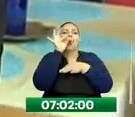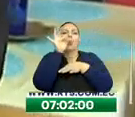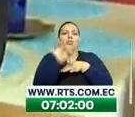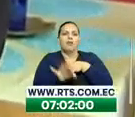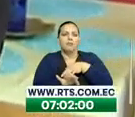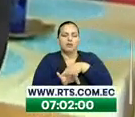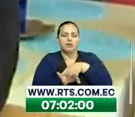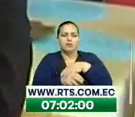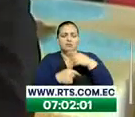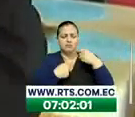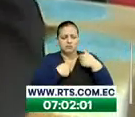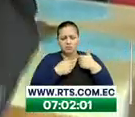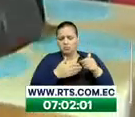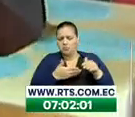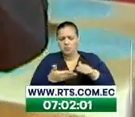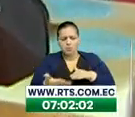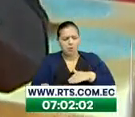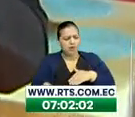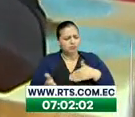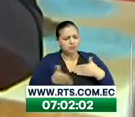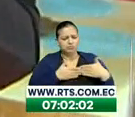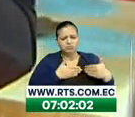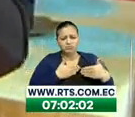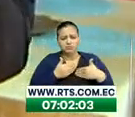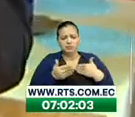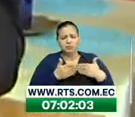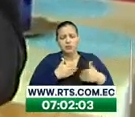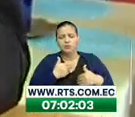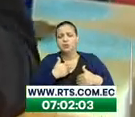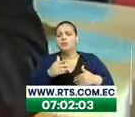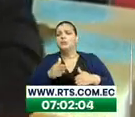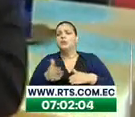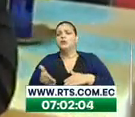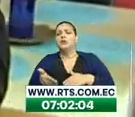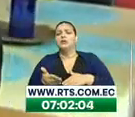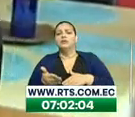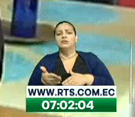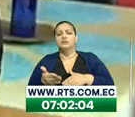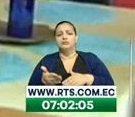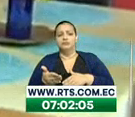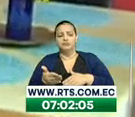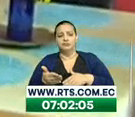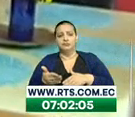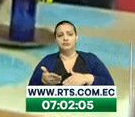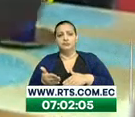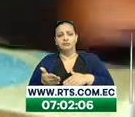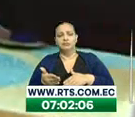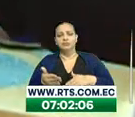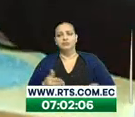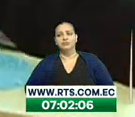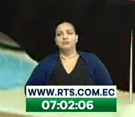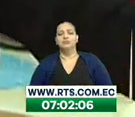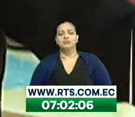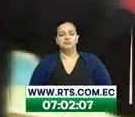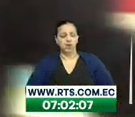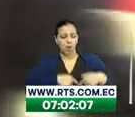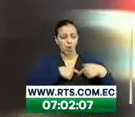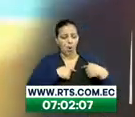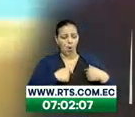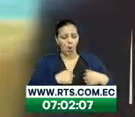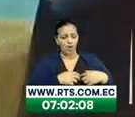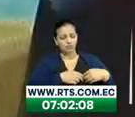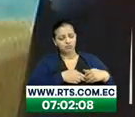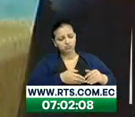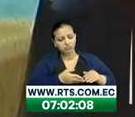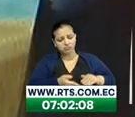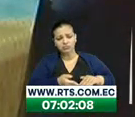llegue la muerte, me haré de ella su amigo, ella que puede quitar la vida, pero no puede matar los corazones.